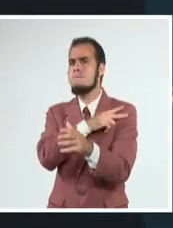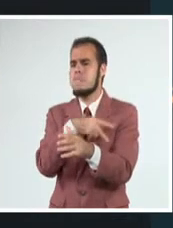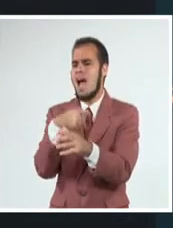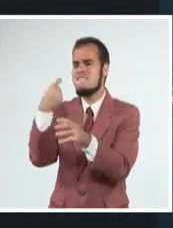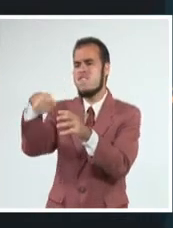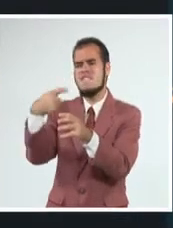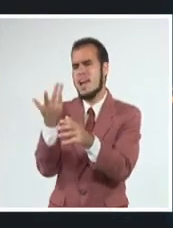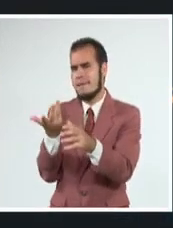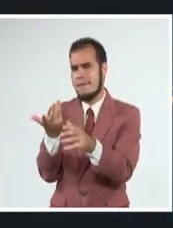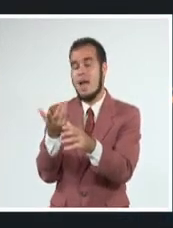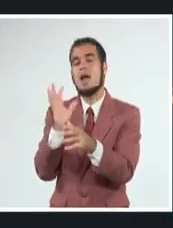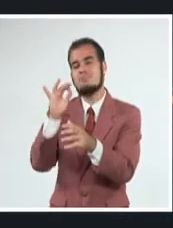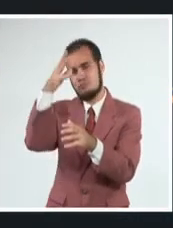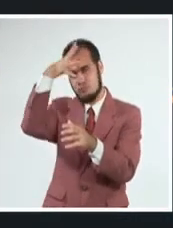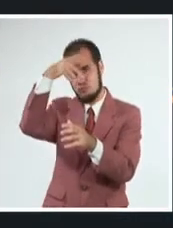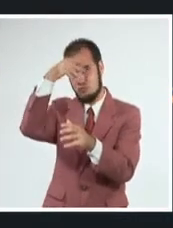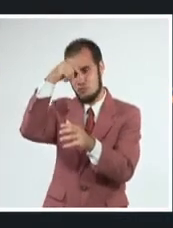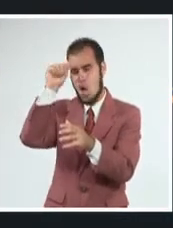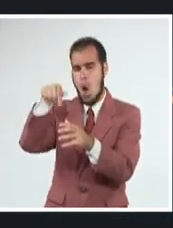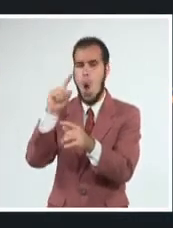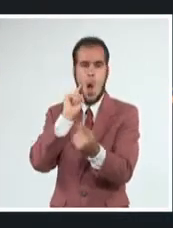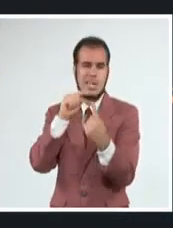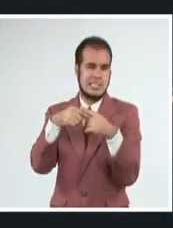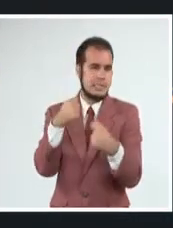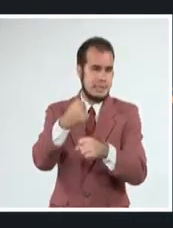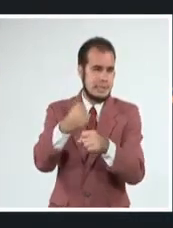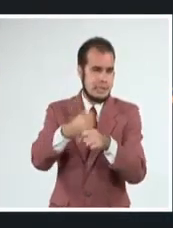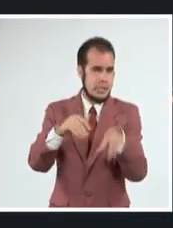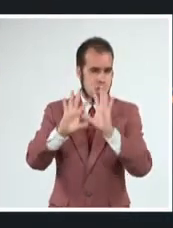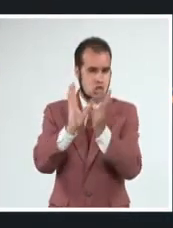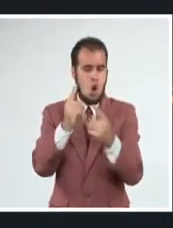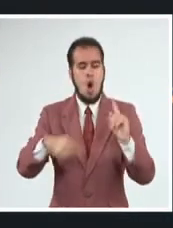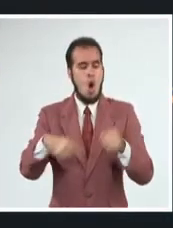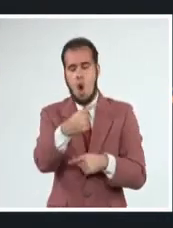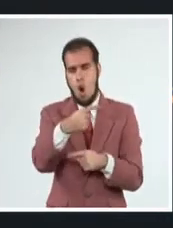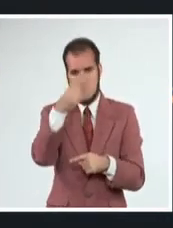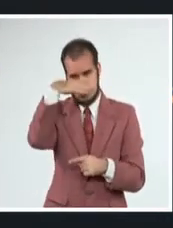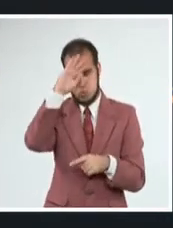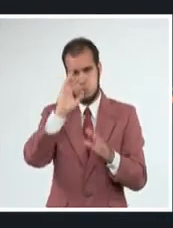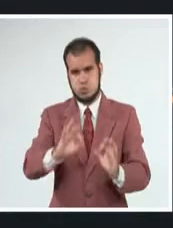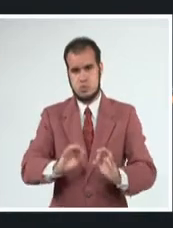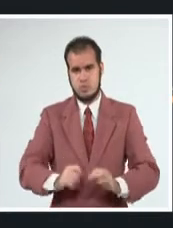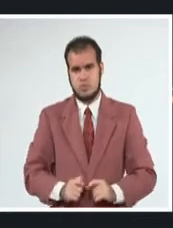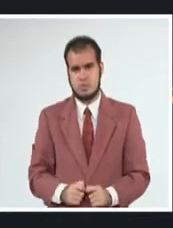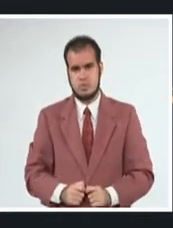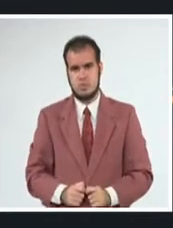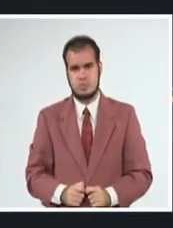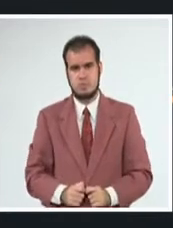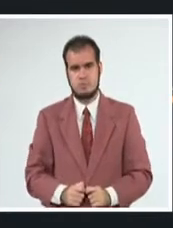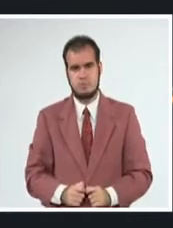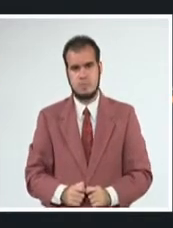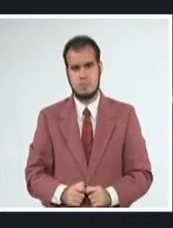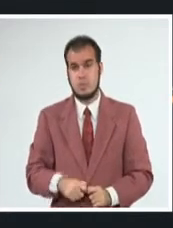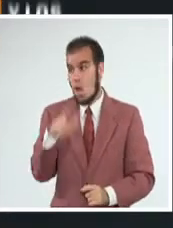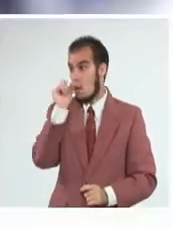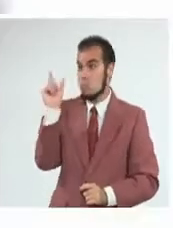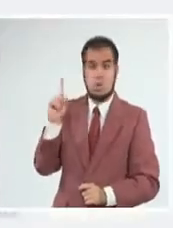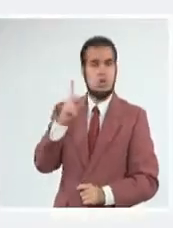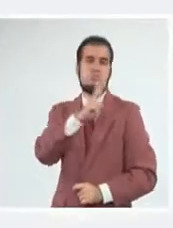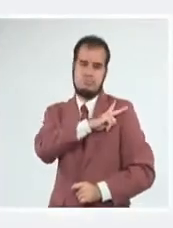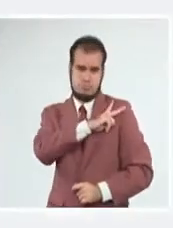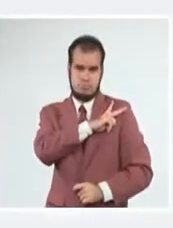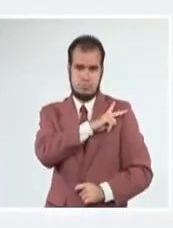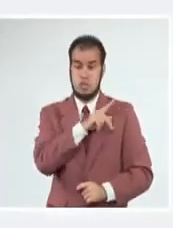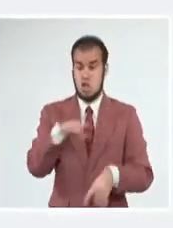los actores de la estrategia anticubana bajo la dirección de Johnny de la Cruz. Estas organizaciones enviaron a sus